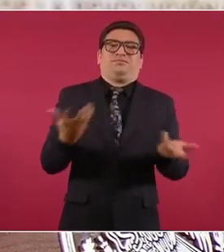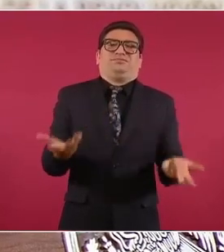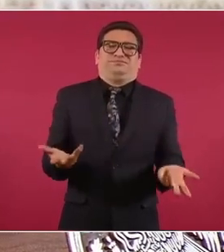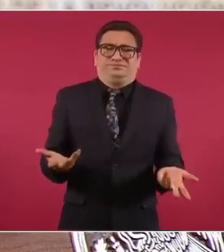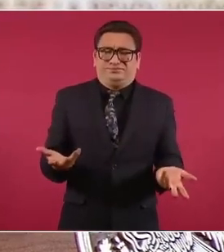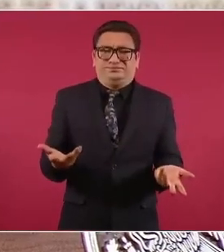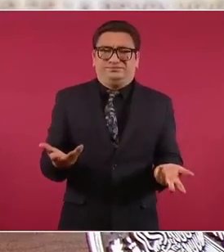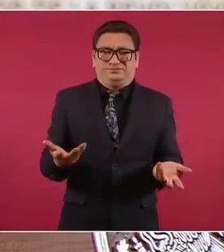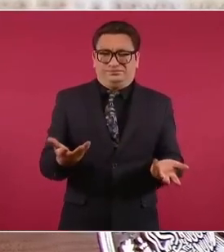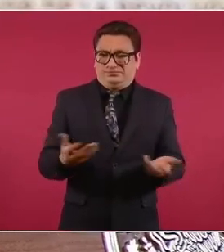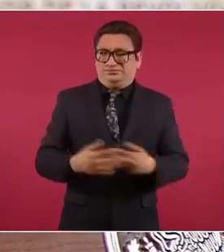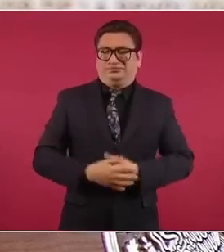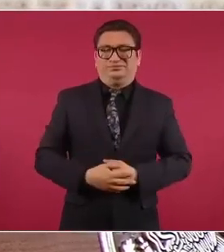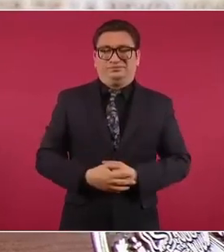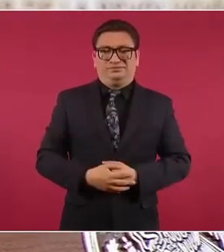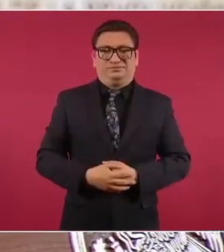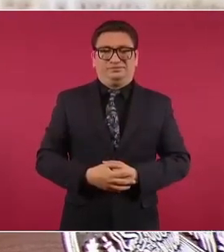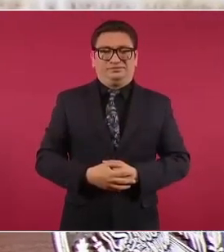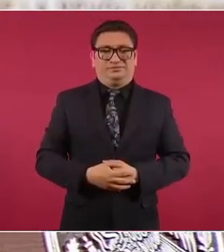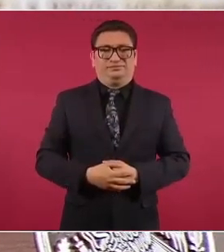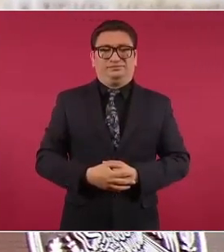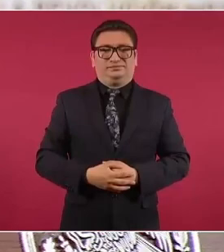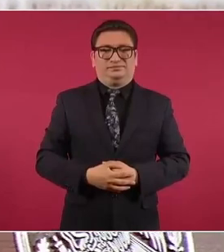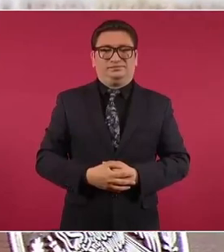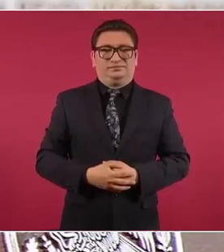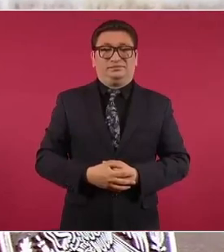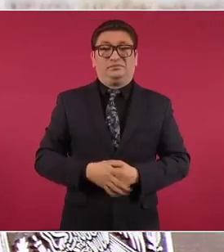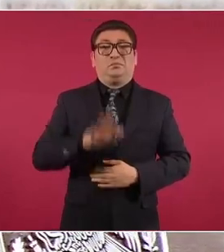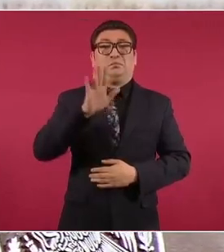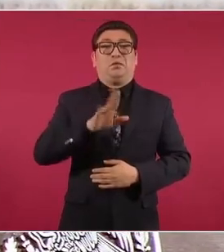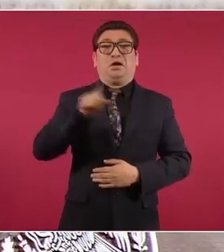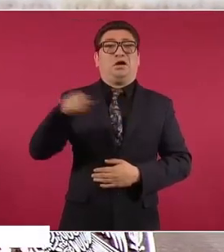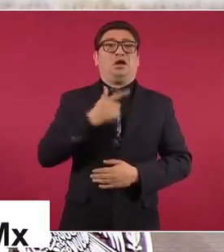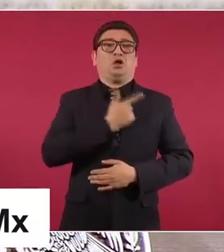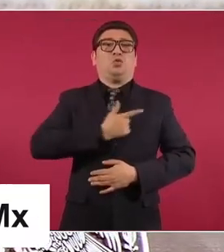es una especie de masoquismo.